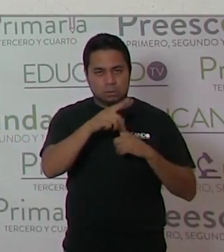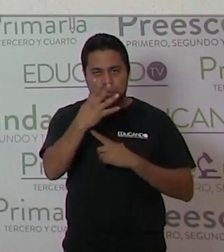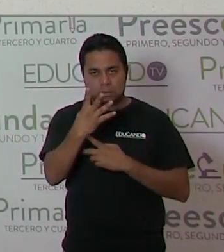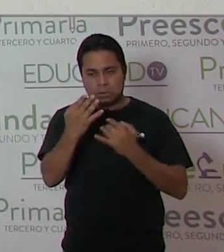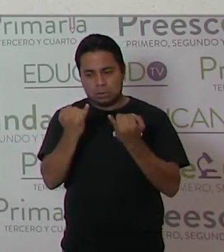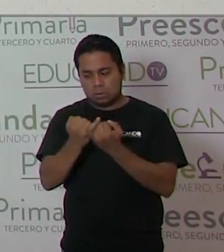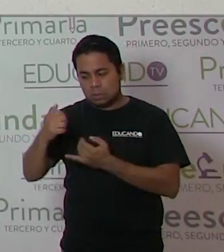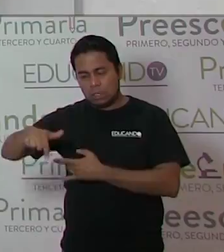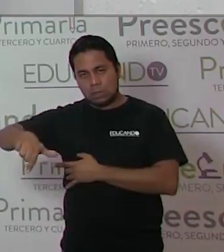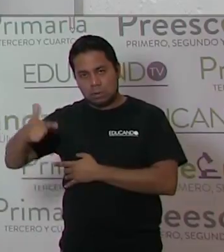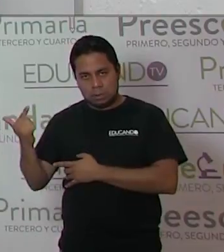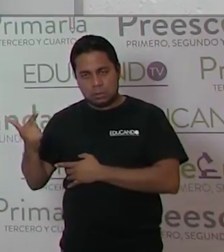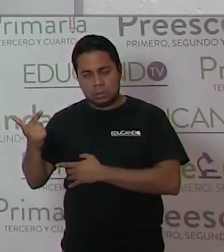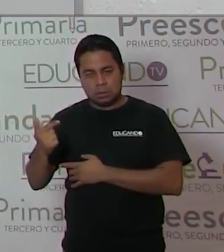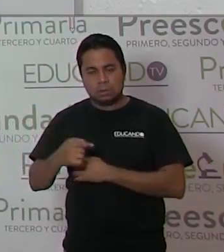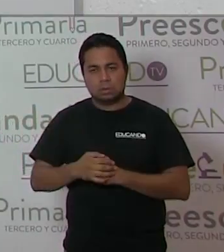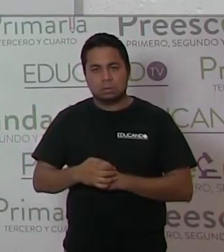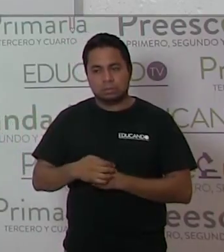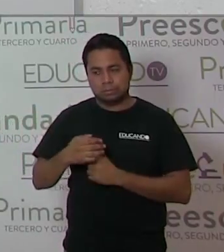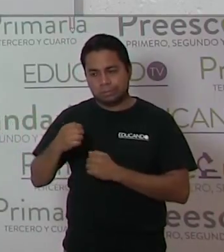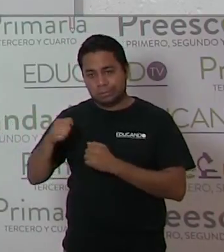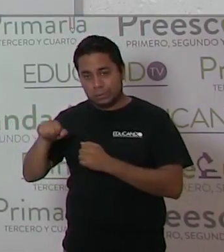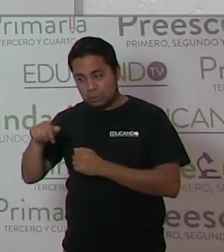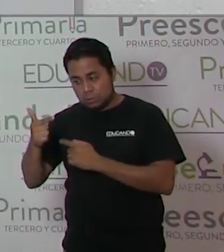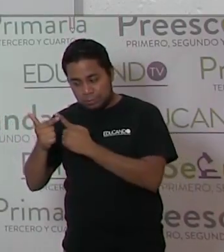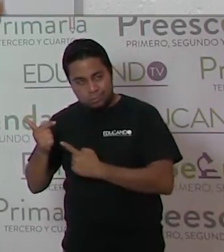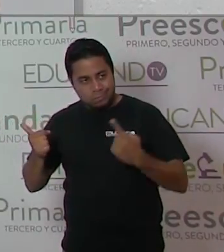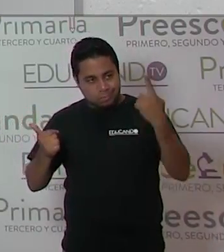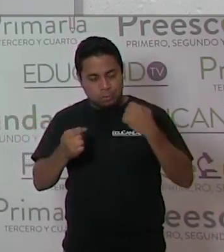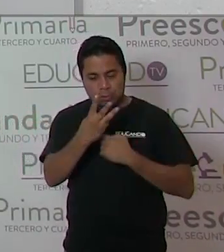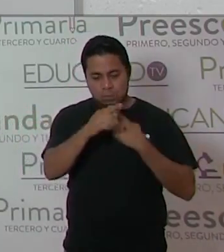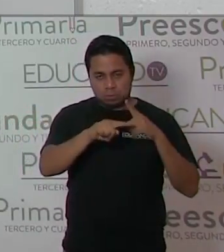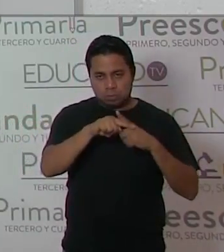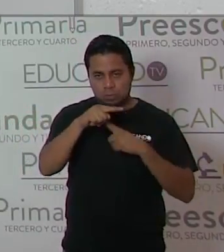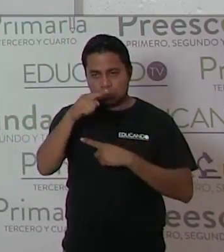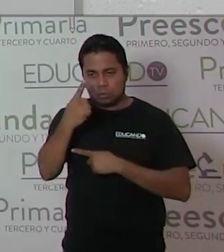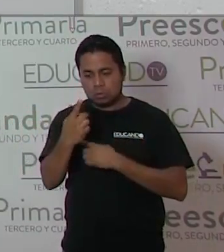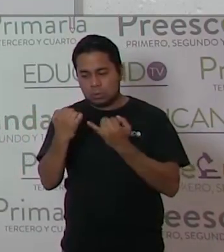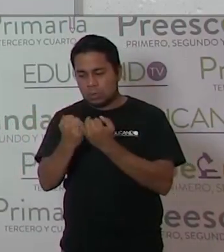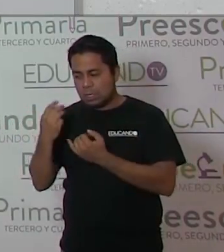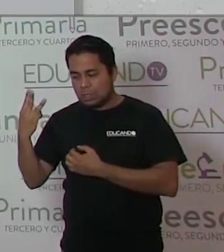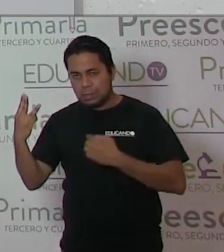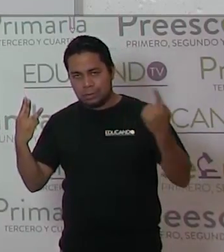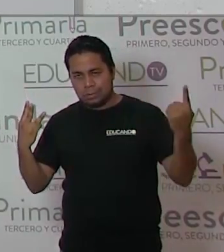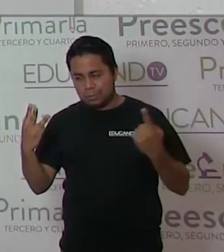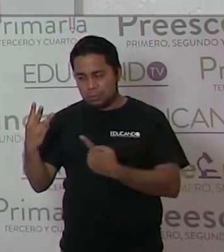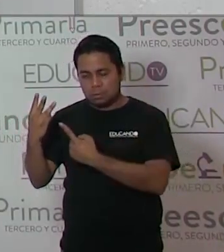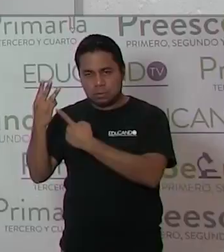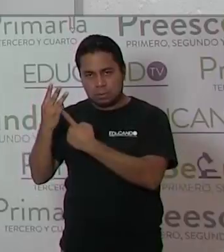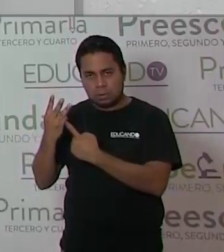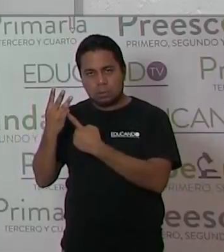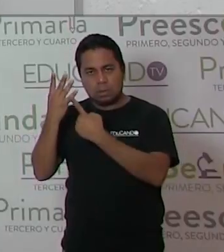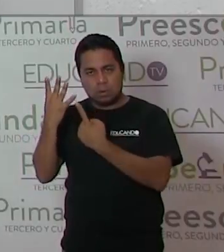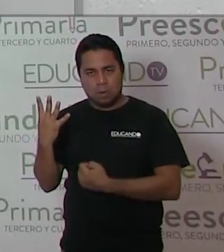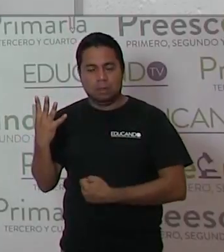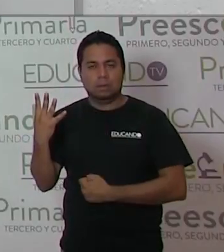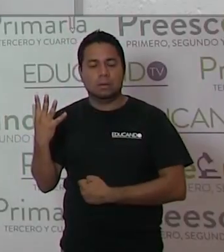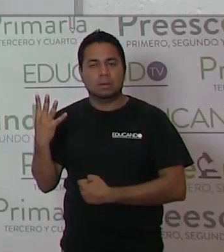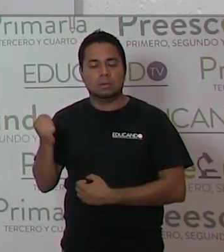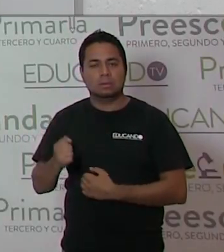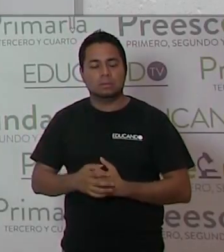3 por 4, 12. Llevamos 1. 3 por 1, 3. Y